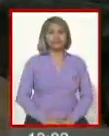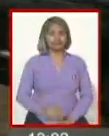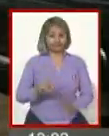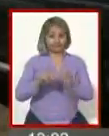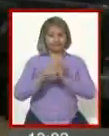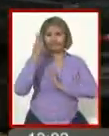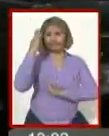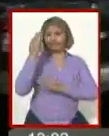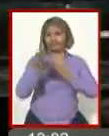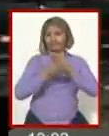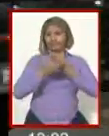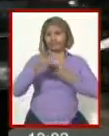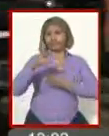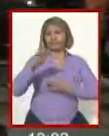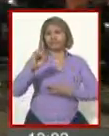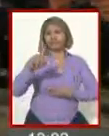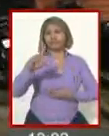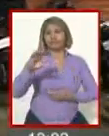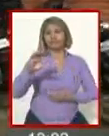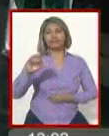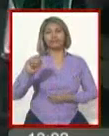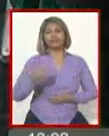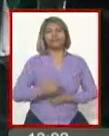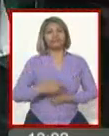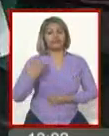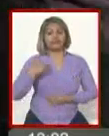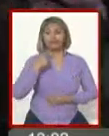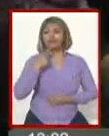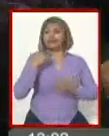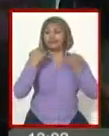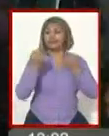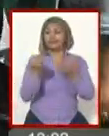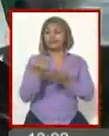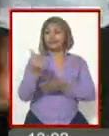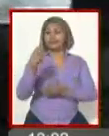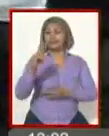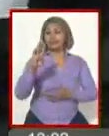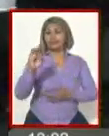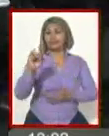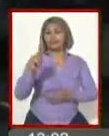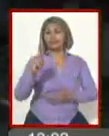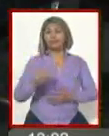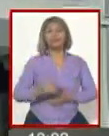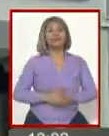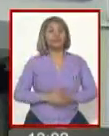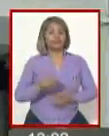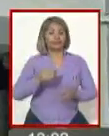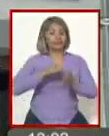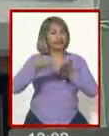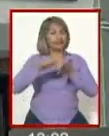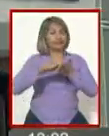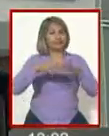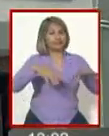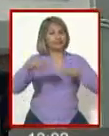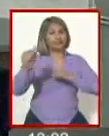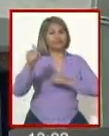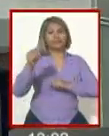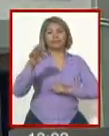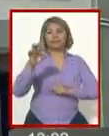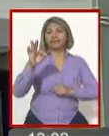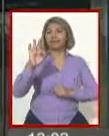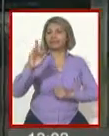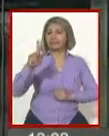Después de conocer que el Banco Bilbao Vizcaya Argentina informara que ingresará un arbitraje internacional para el pago de la salida de la